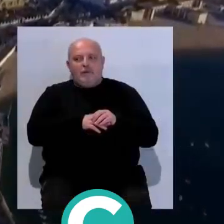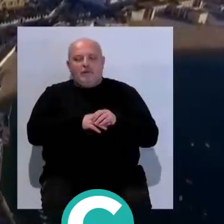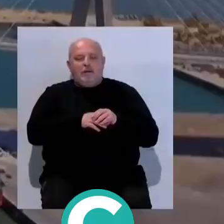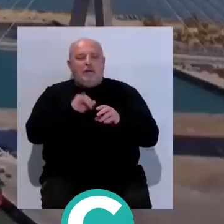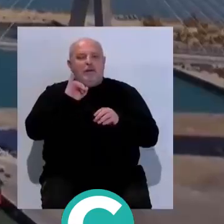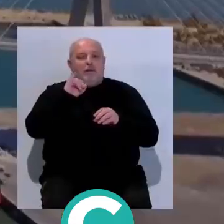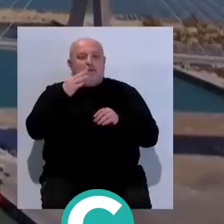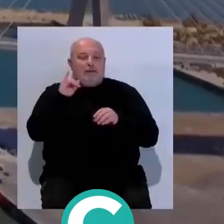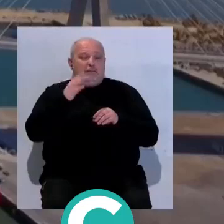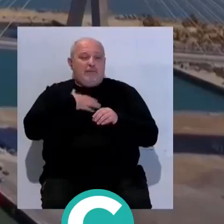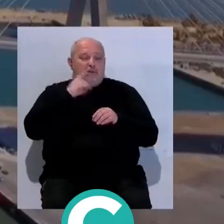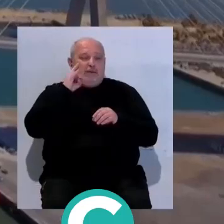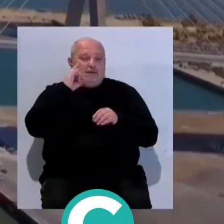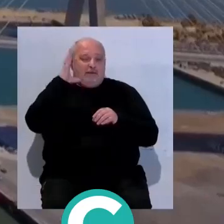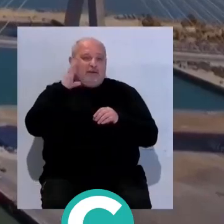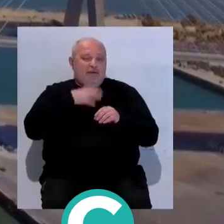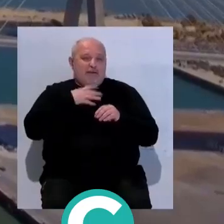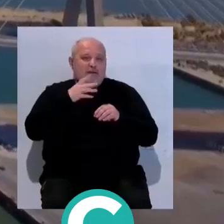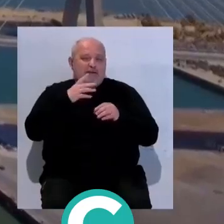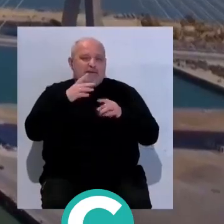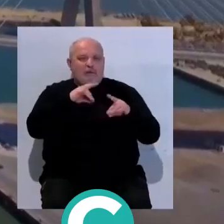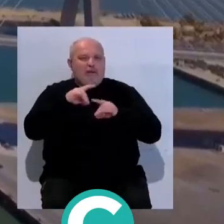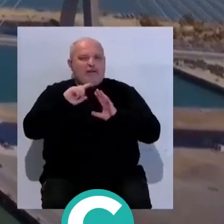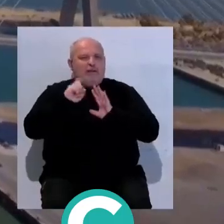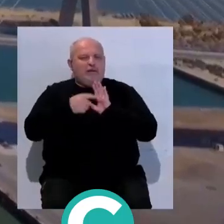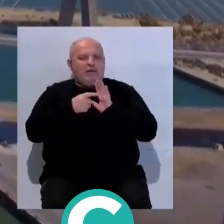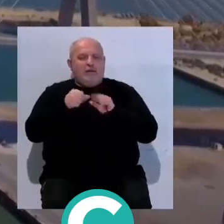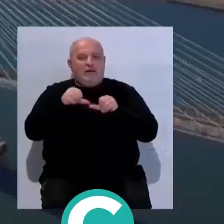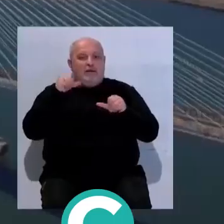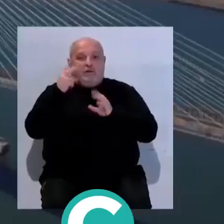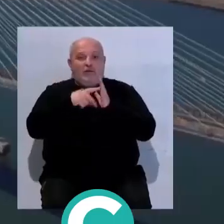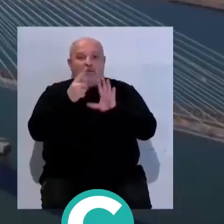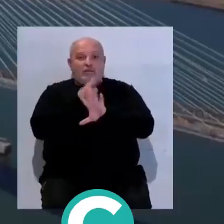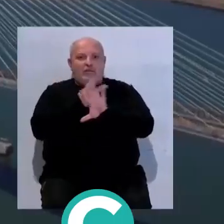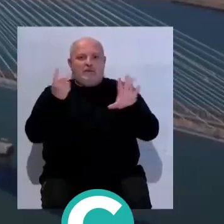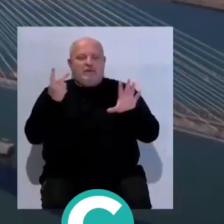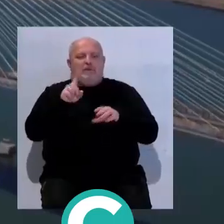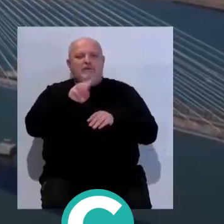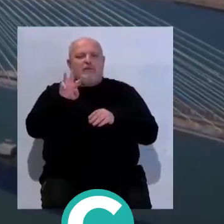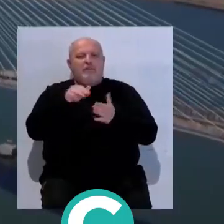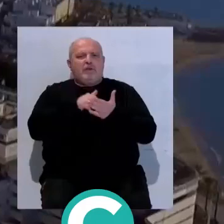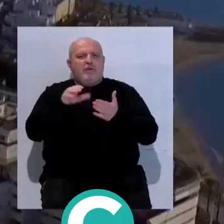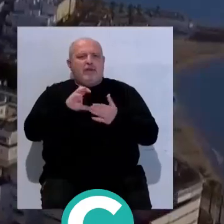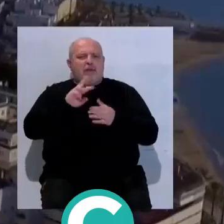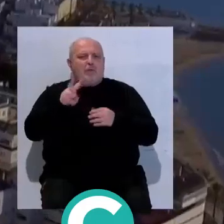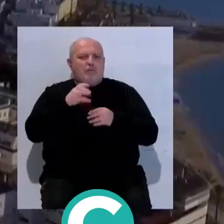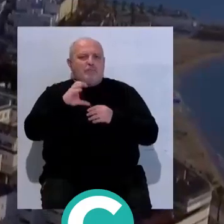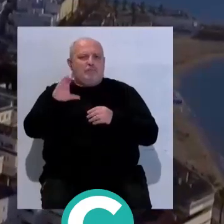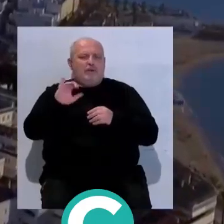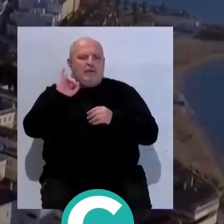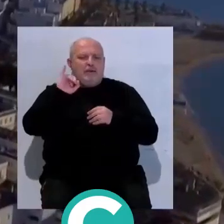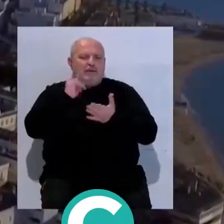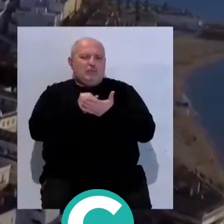La ITI, la Iniciativa Territorial Integrada, ha aportado desde 2017 más de 13 millones de euros al Instituto